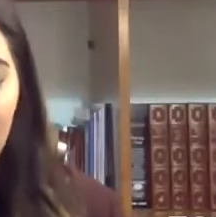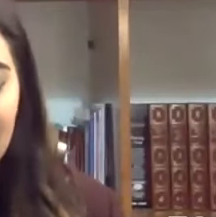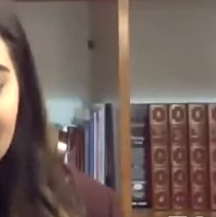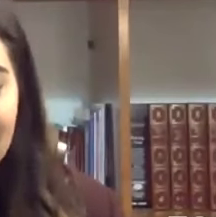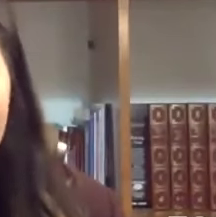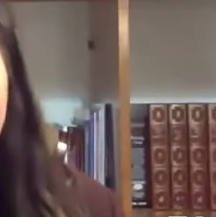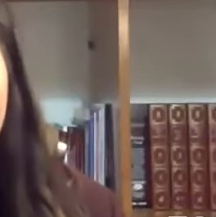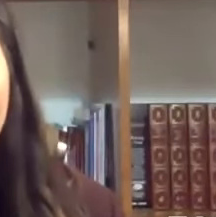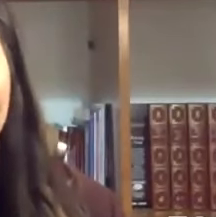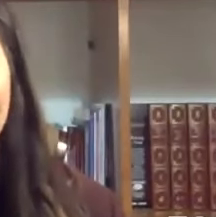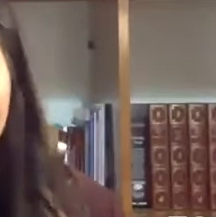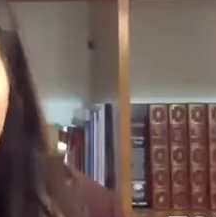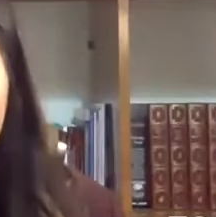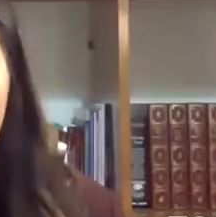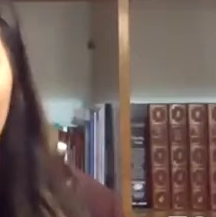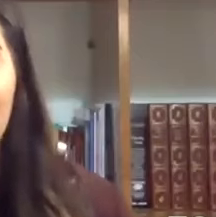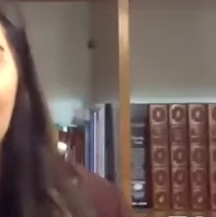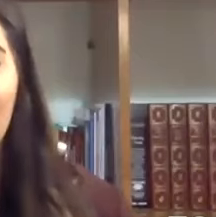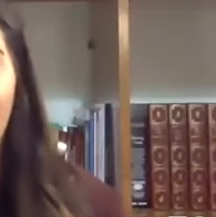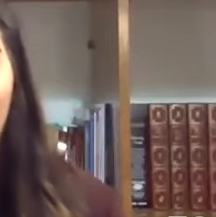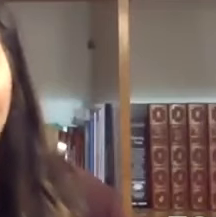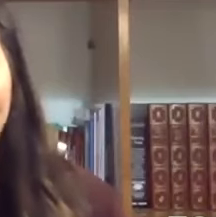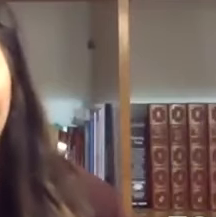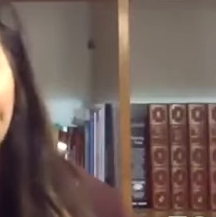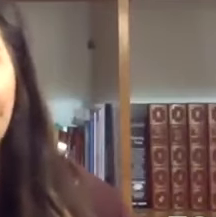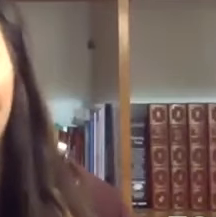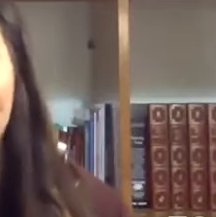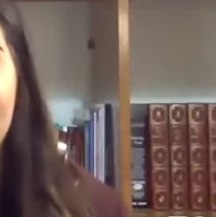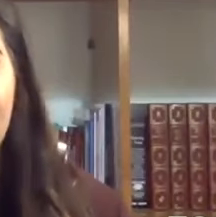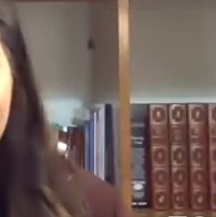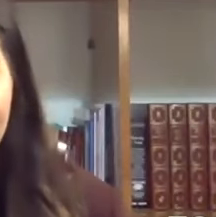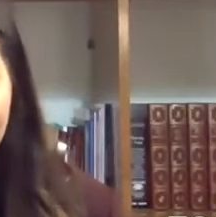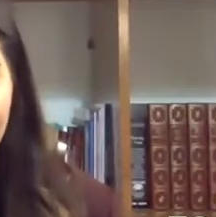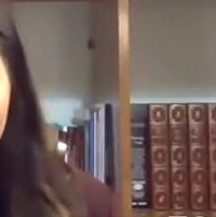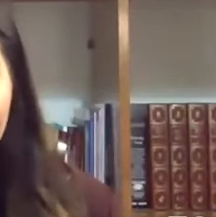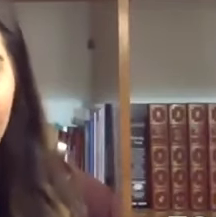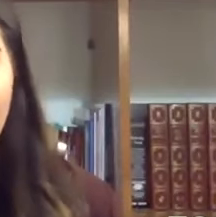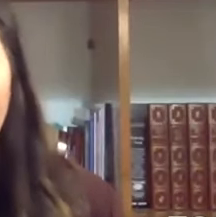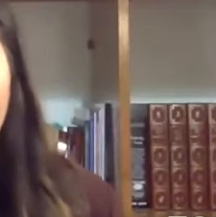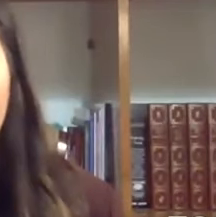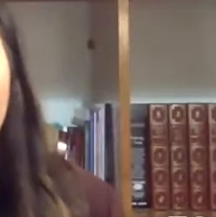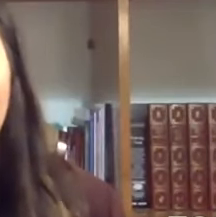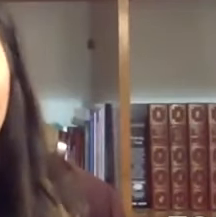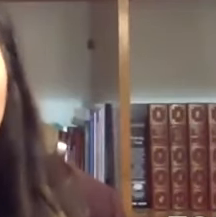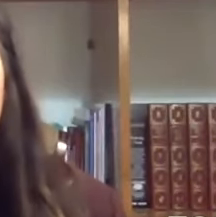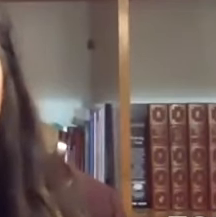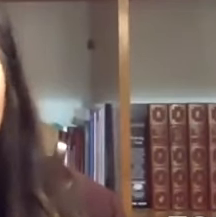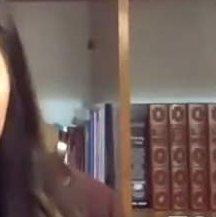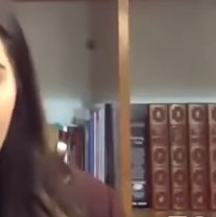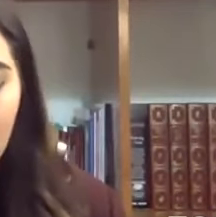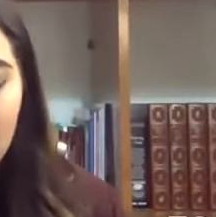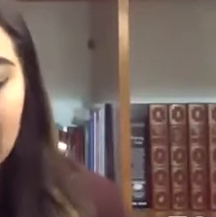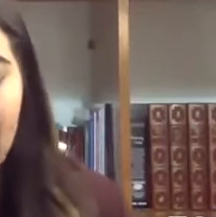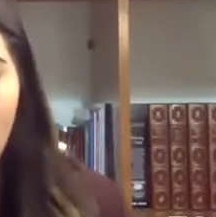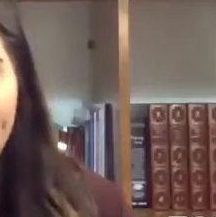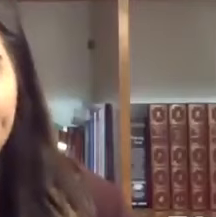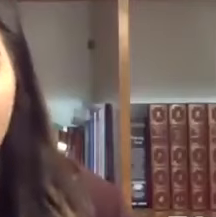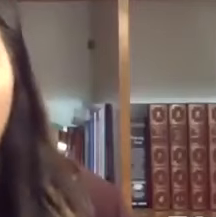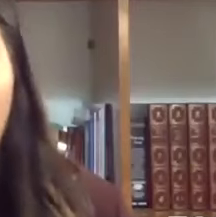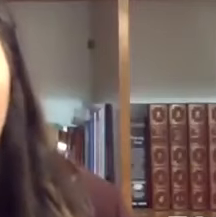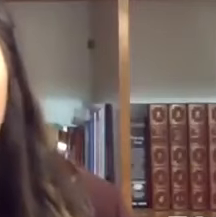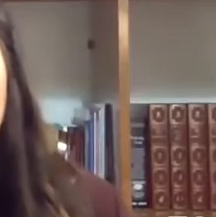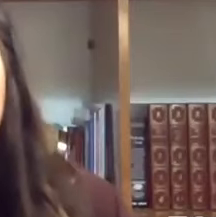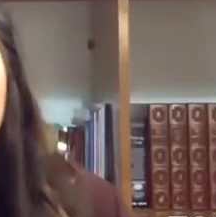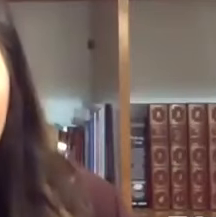finalidad, idoneidad y necesidad. Son estos como 3 facetas de este test. En el caso en concreto, aunque